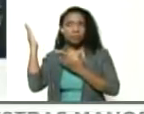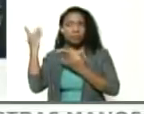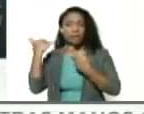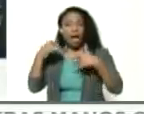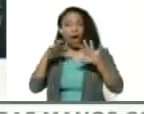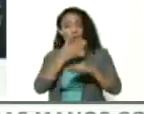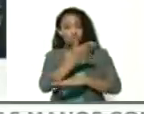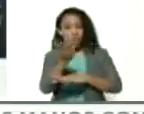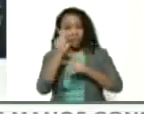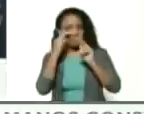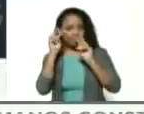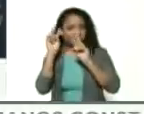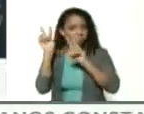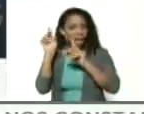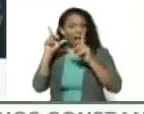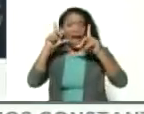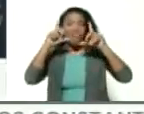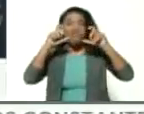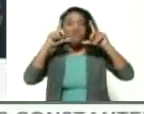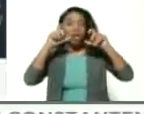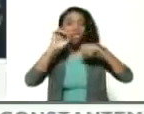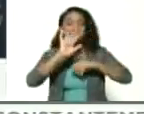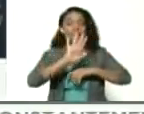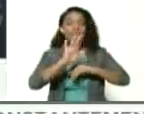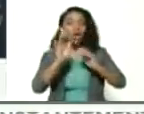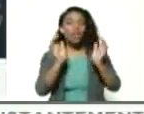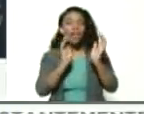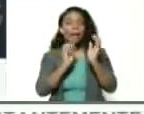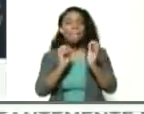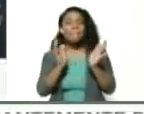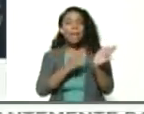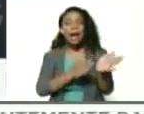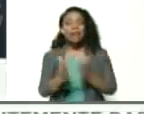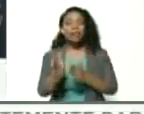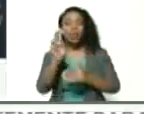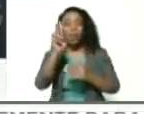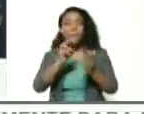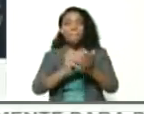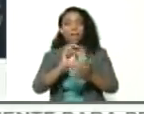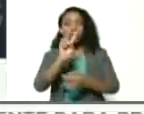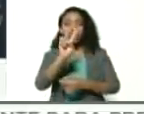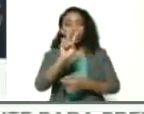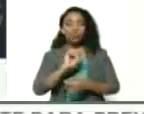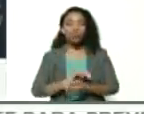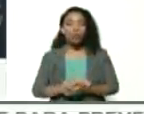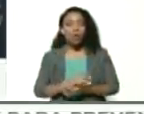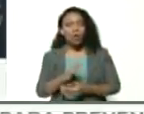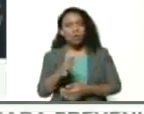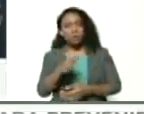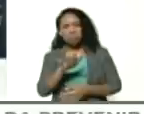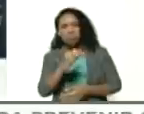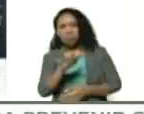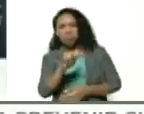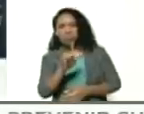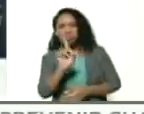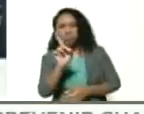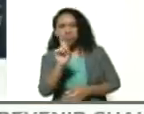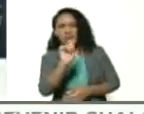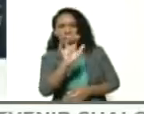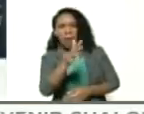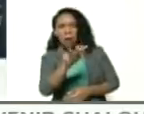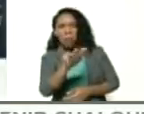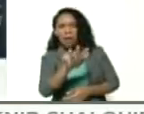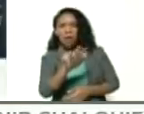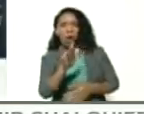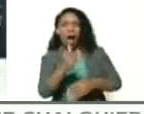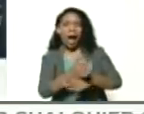ustedes, esta foto es del 5 de marzo de 2002, un poco, casi un mes antes